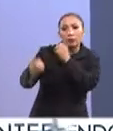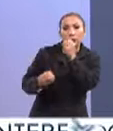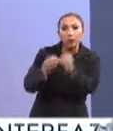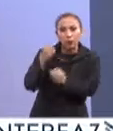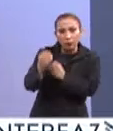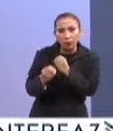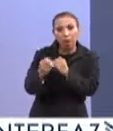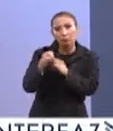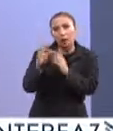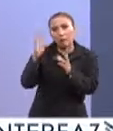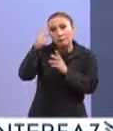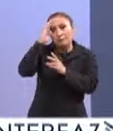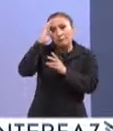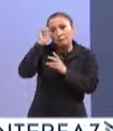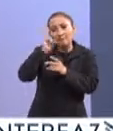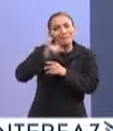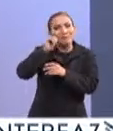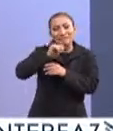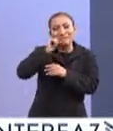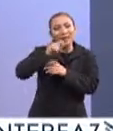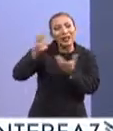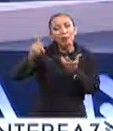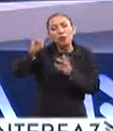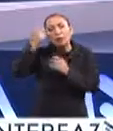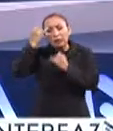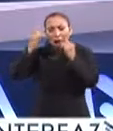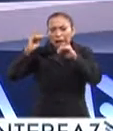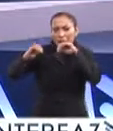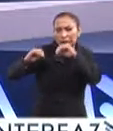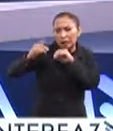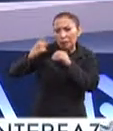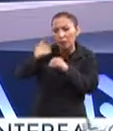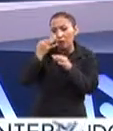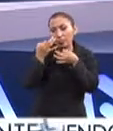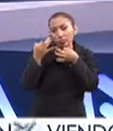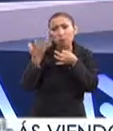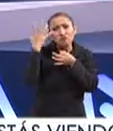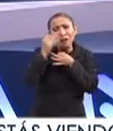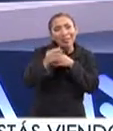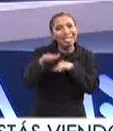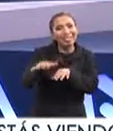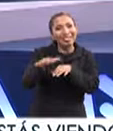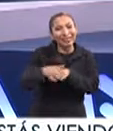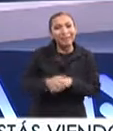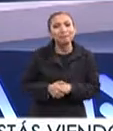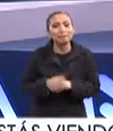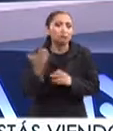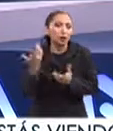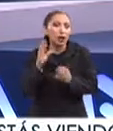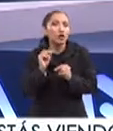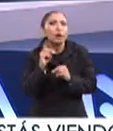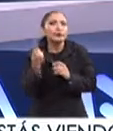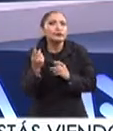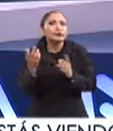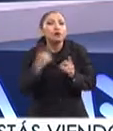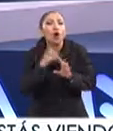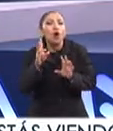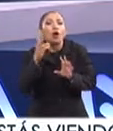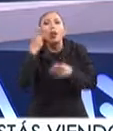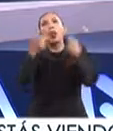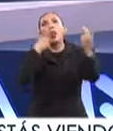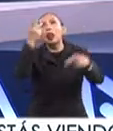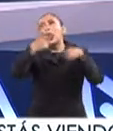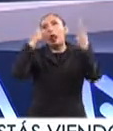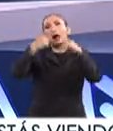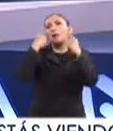obra y, claro, pensando todo el tiempo en las técnicas específicas que les pueden parecer más atractivas, porque no es todo verbo,